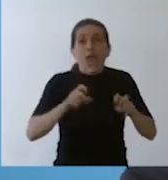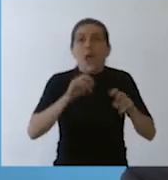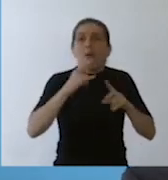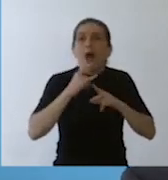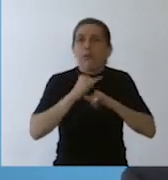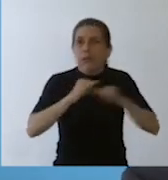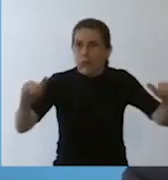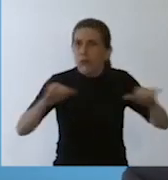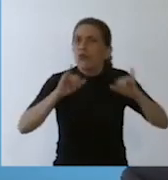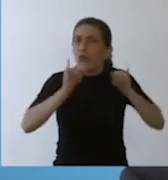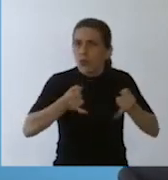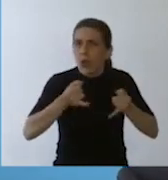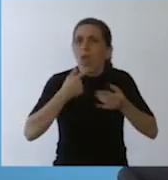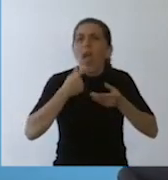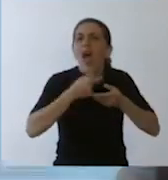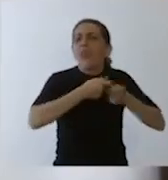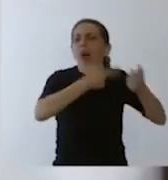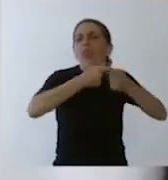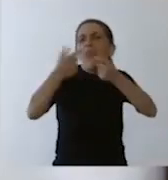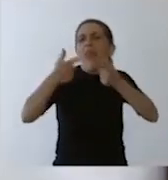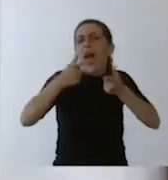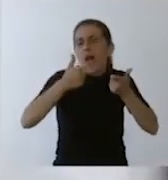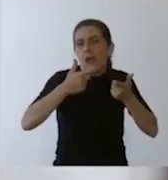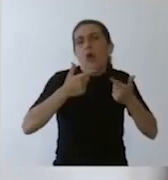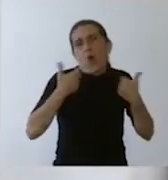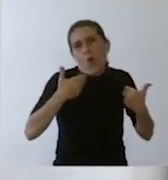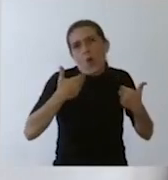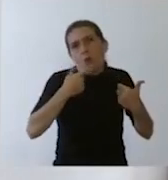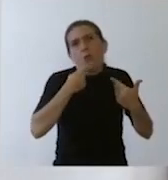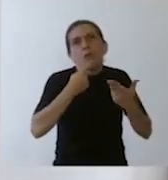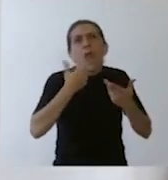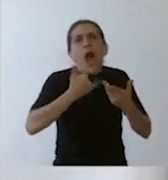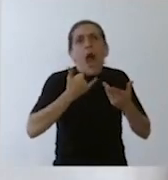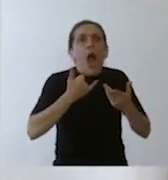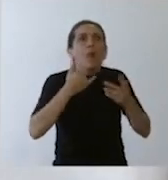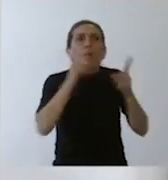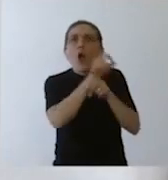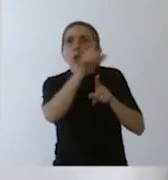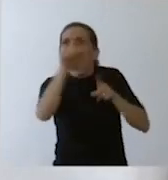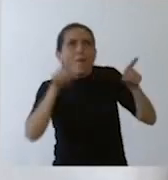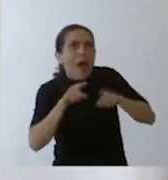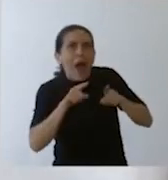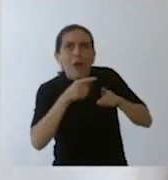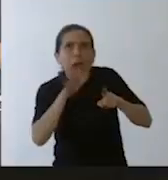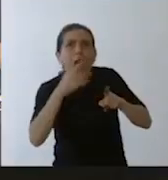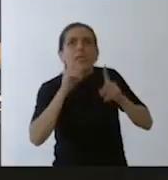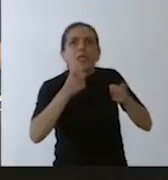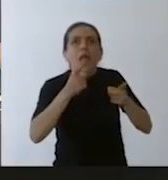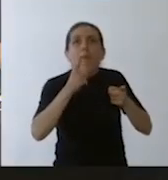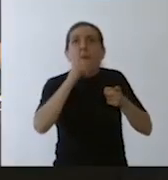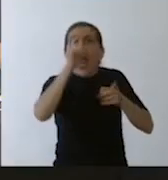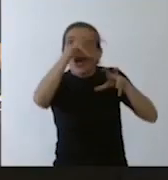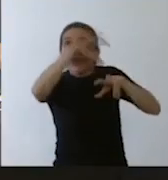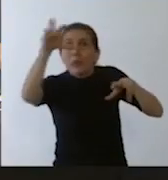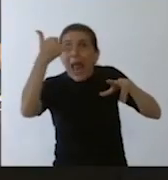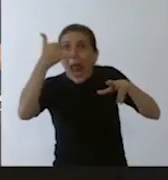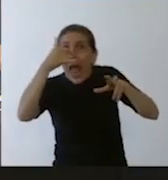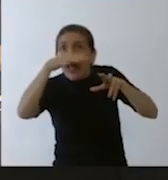lo hacemos como todas las distribuciones. Tiene que ver con la magnitud del problema y la capacidad de la infraestructura que tenga cada